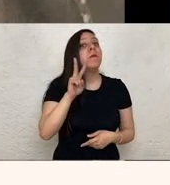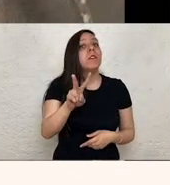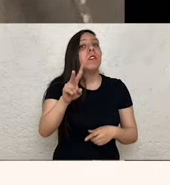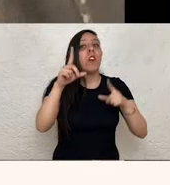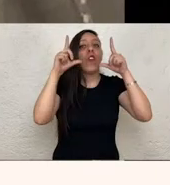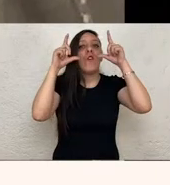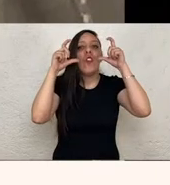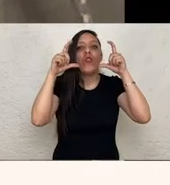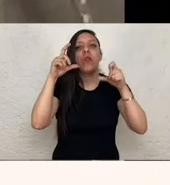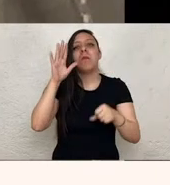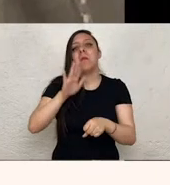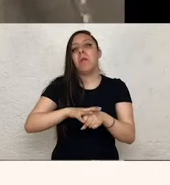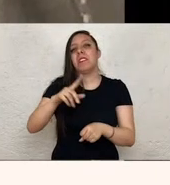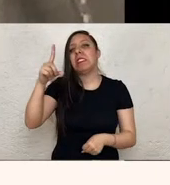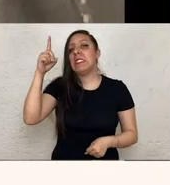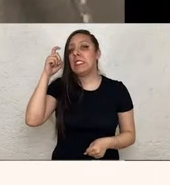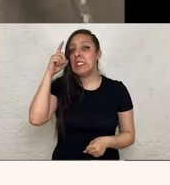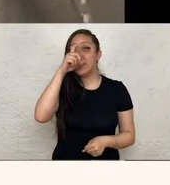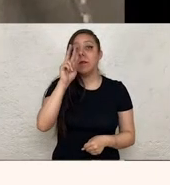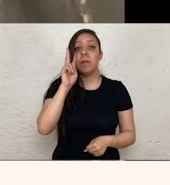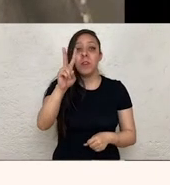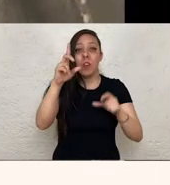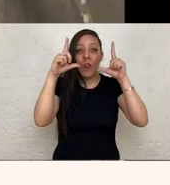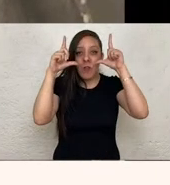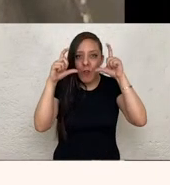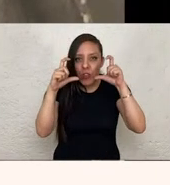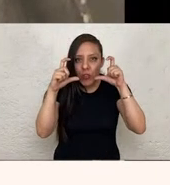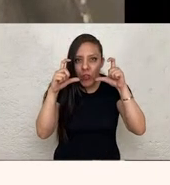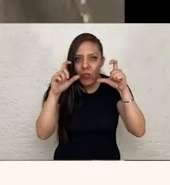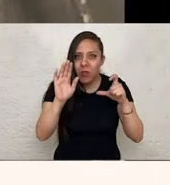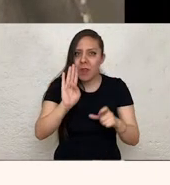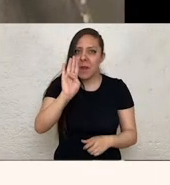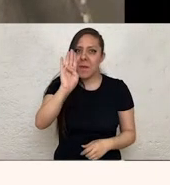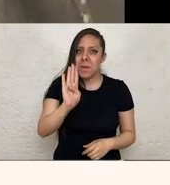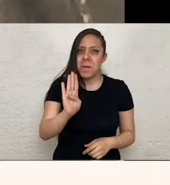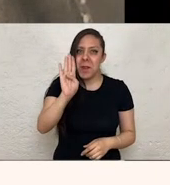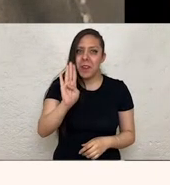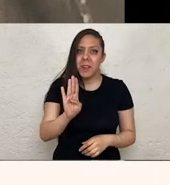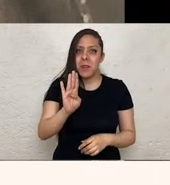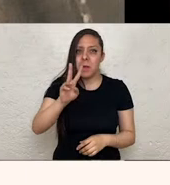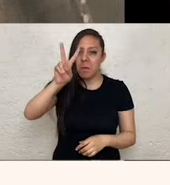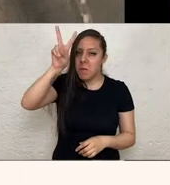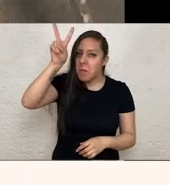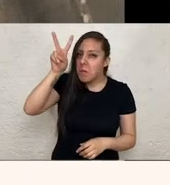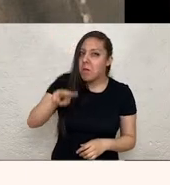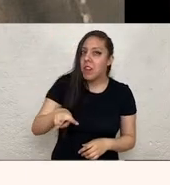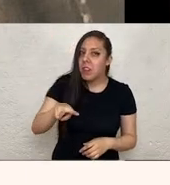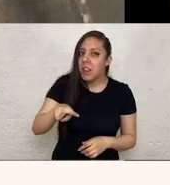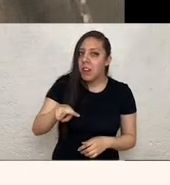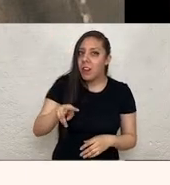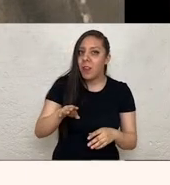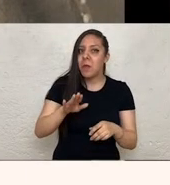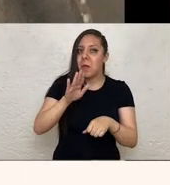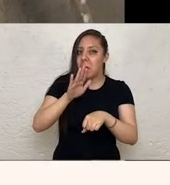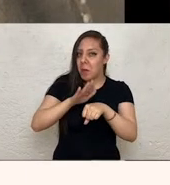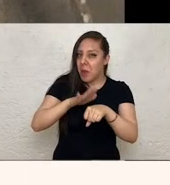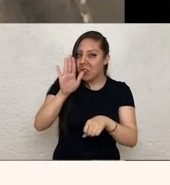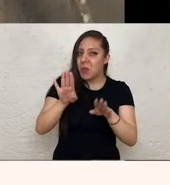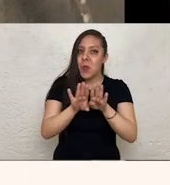las fotos me parece más difícil. Viendo las fotos, la situación parece más verdadera,